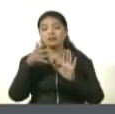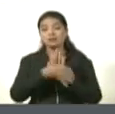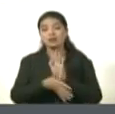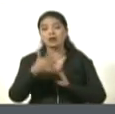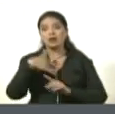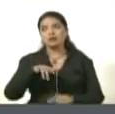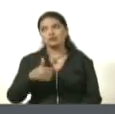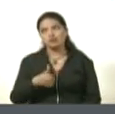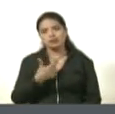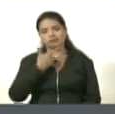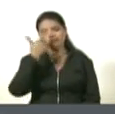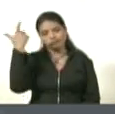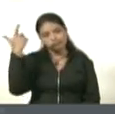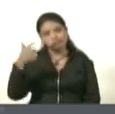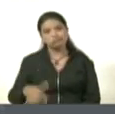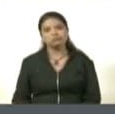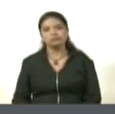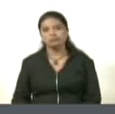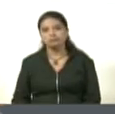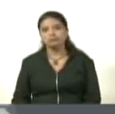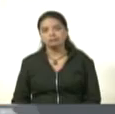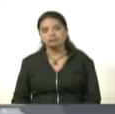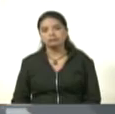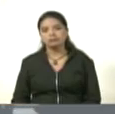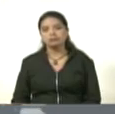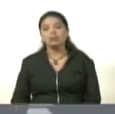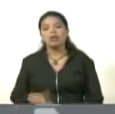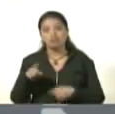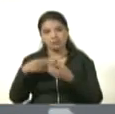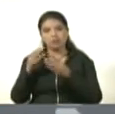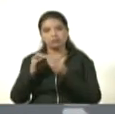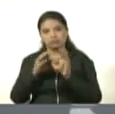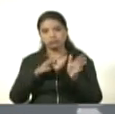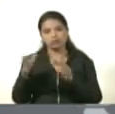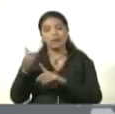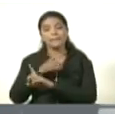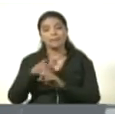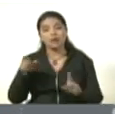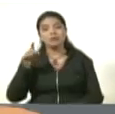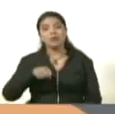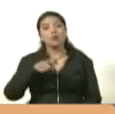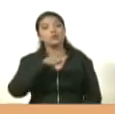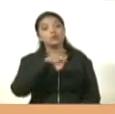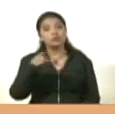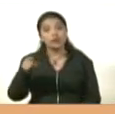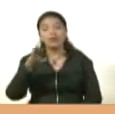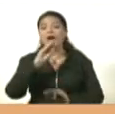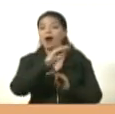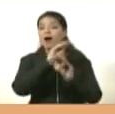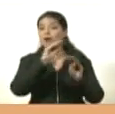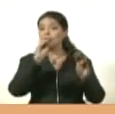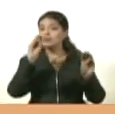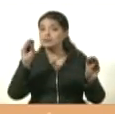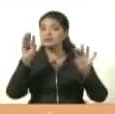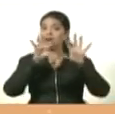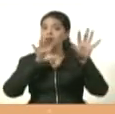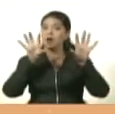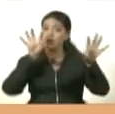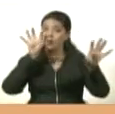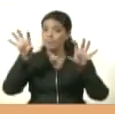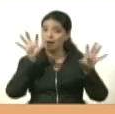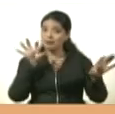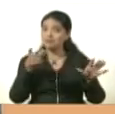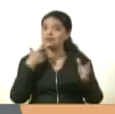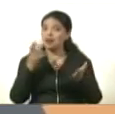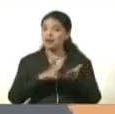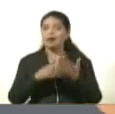yo me avergüenzo va a ser corregida, pero también necesitamos que ustedes reporten a sus capitales la realidad. Y yo le